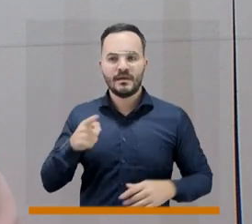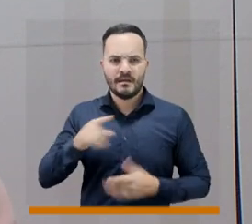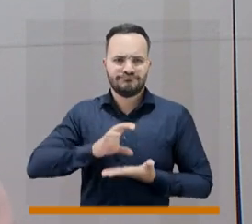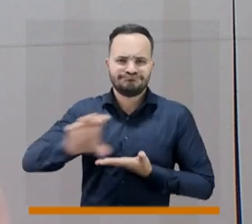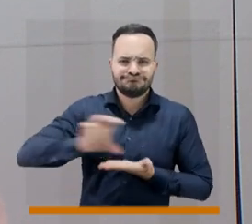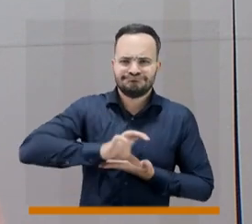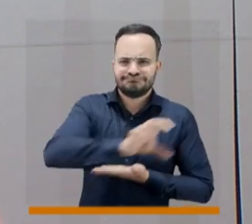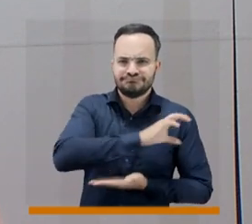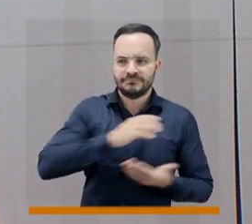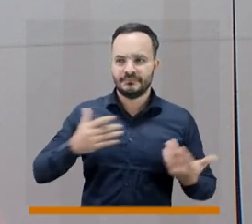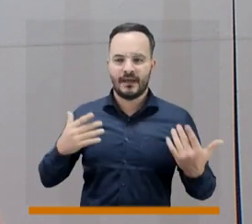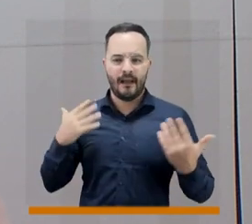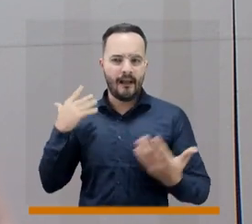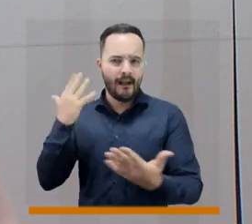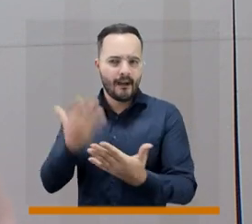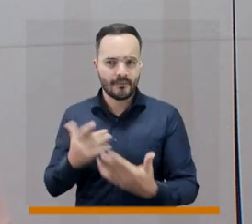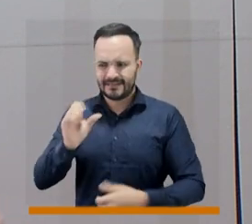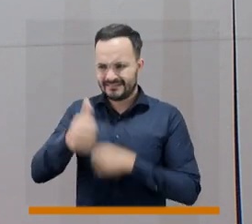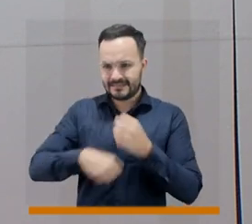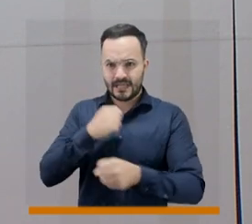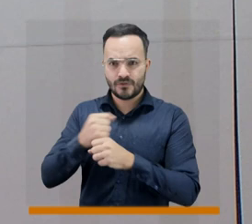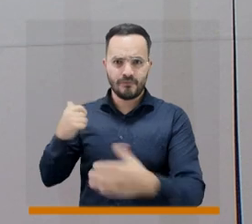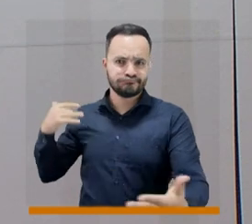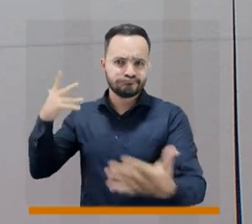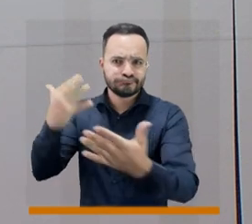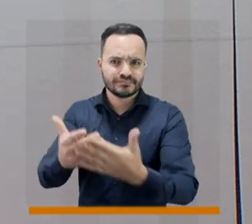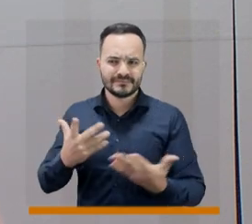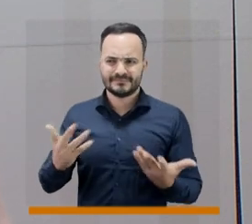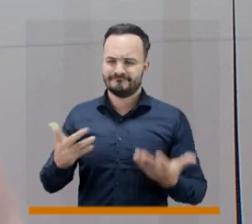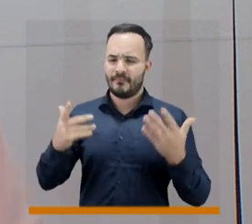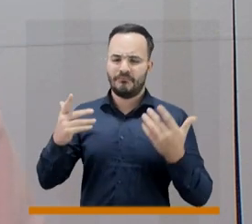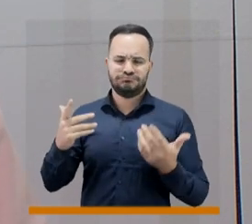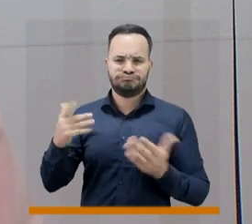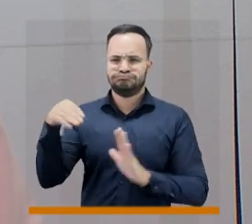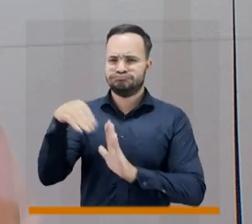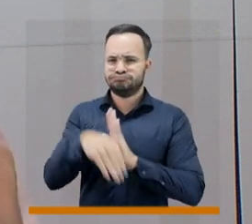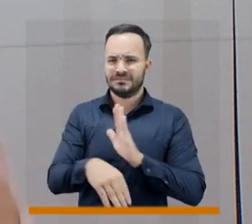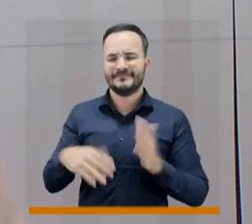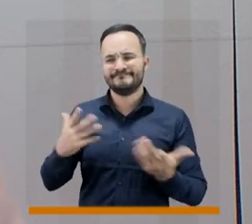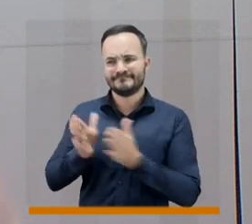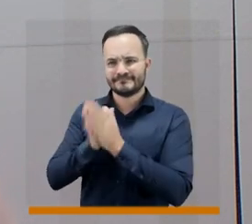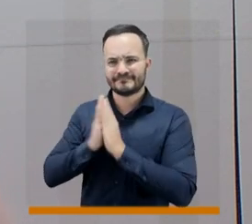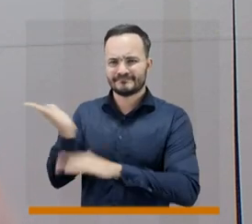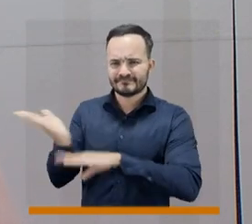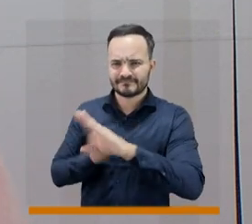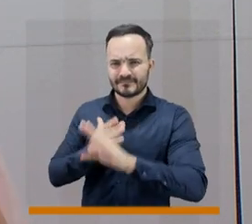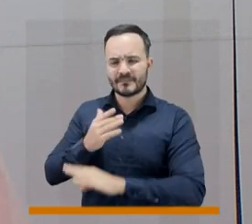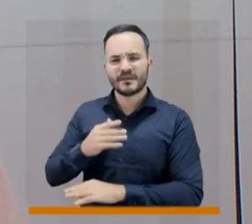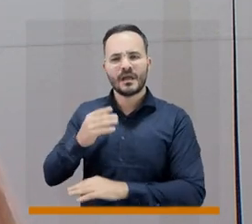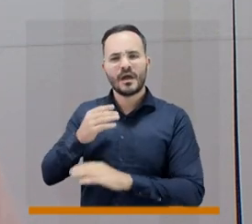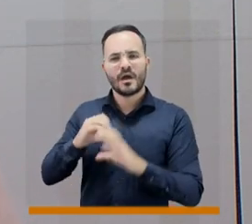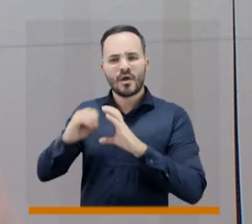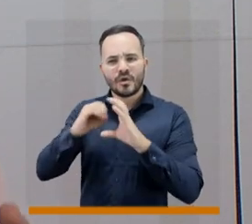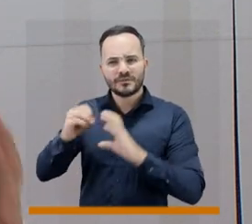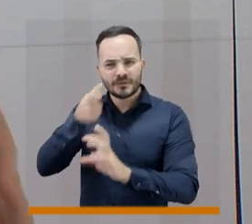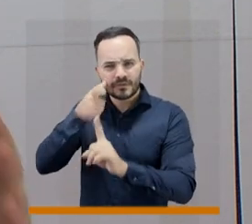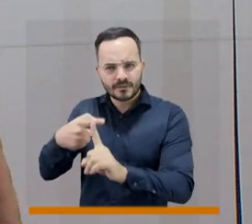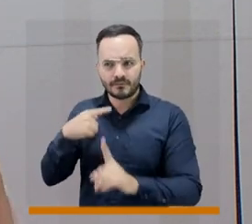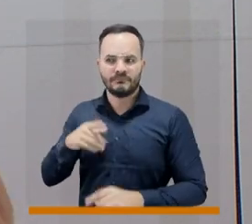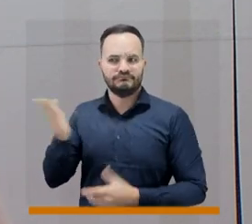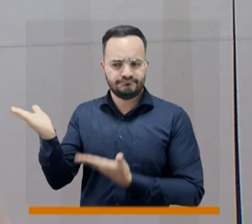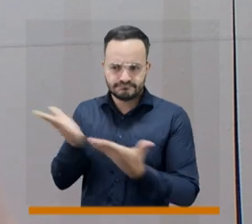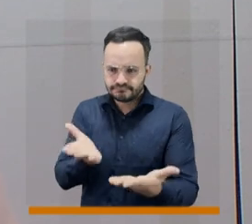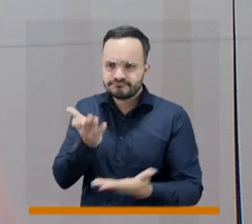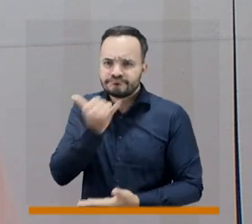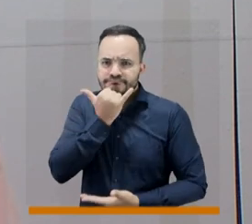que hoy, apenas unos años después, estamos viendo graves falencias, y por eso hemos llamado a la Contraloría a hacer un seguimiento específico de cómo están